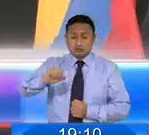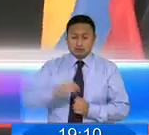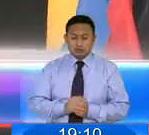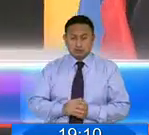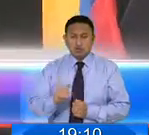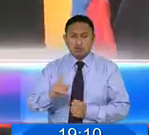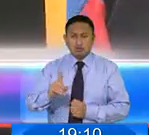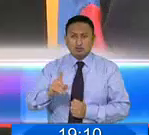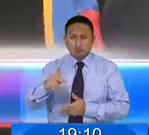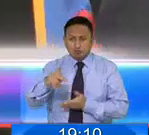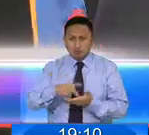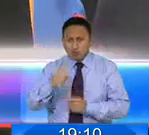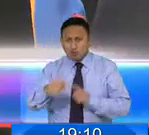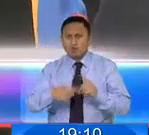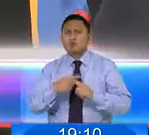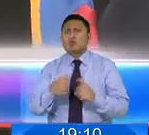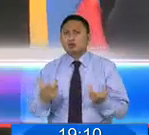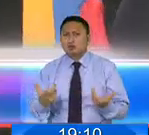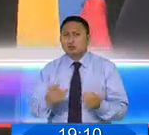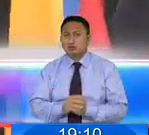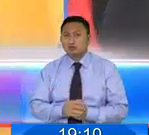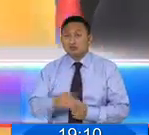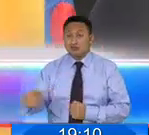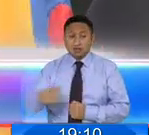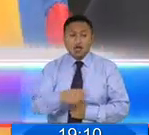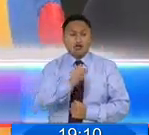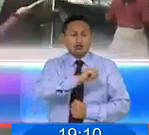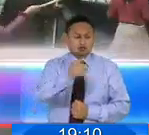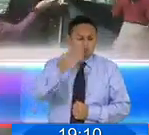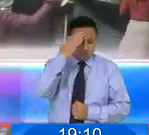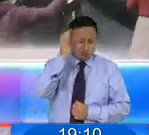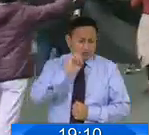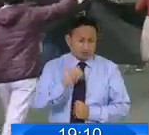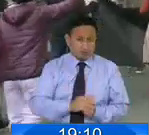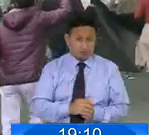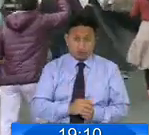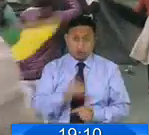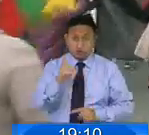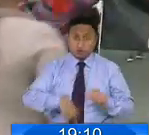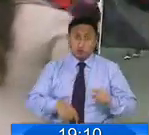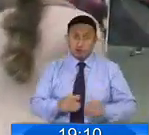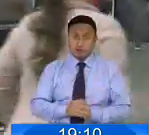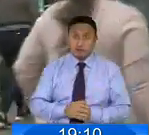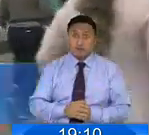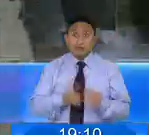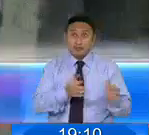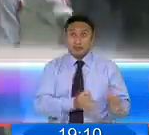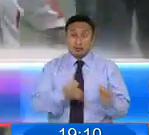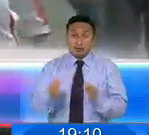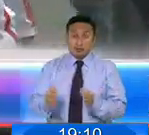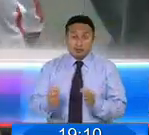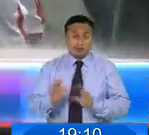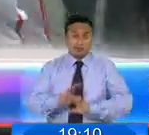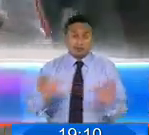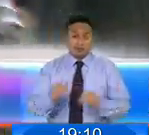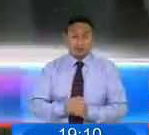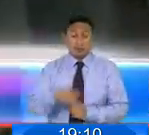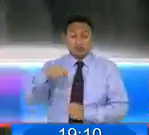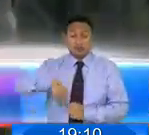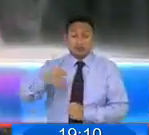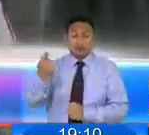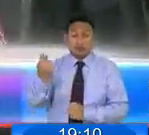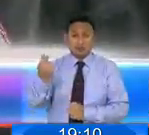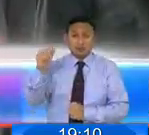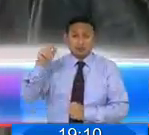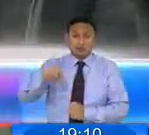van a pagar. Nosotros no podemos llevar esa misma respuesta a nuestras comunidades. Aseguran que esto no se puede aplazar más, pues la falta de recursos sumado